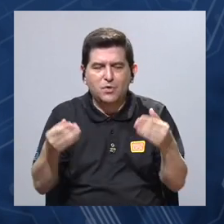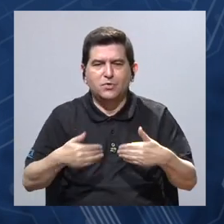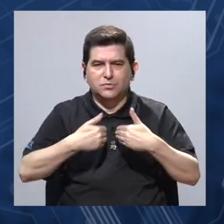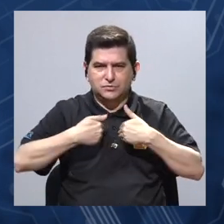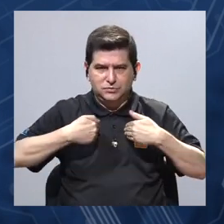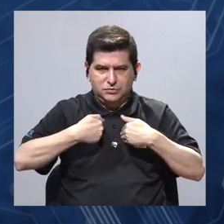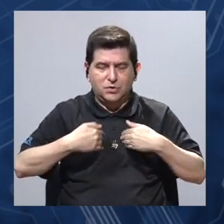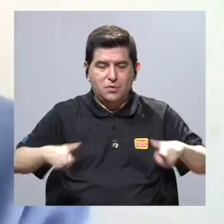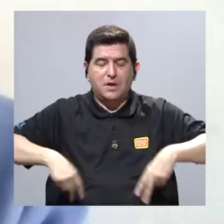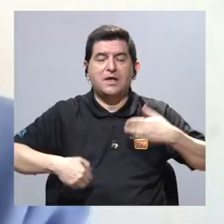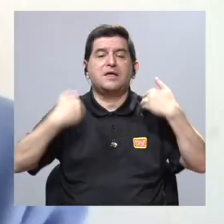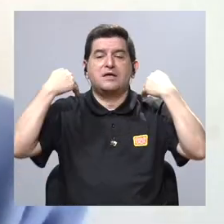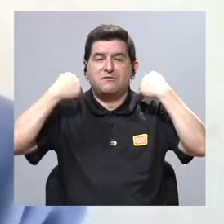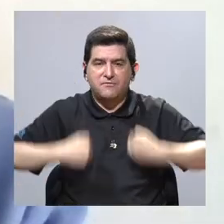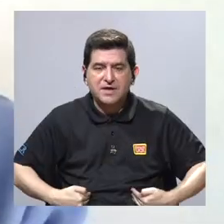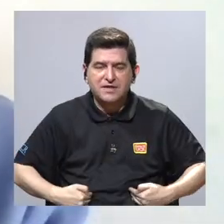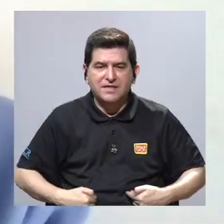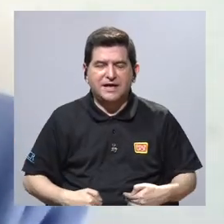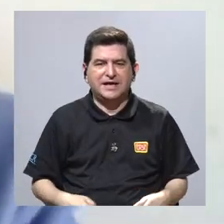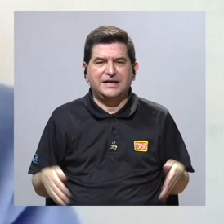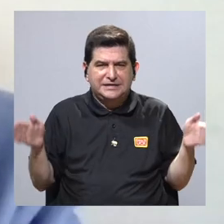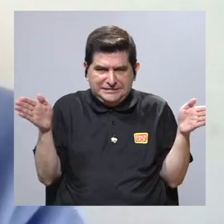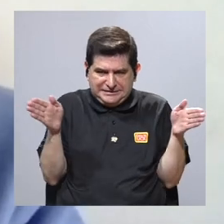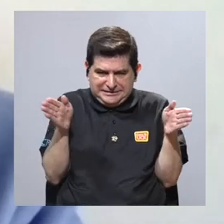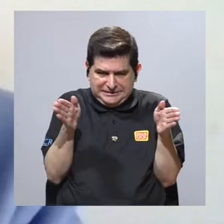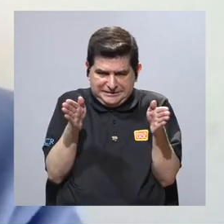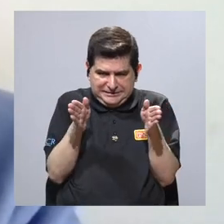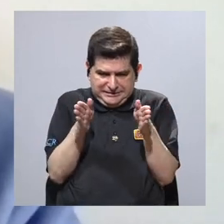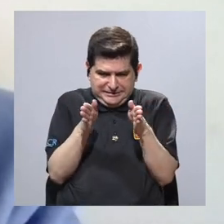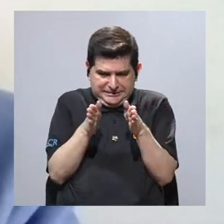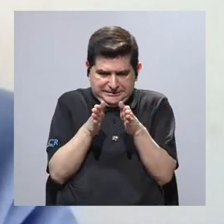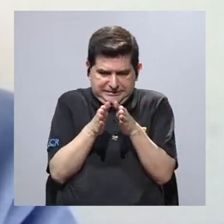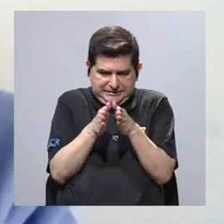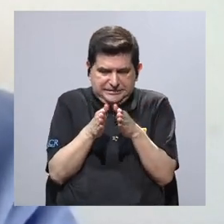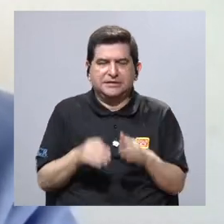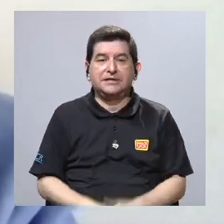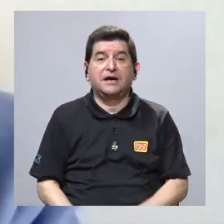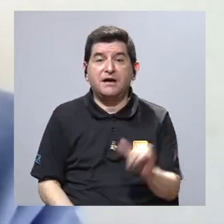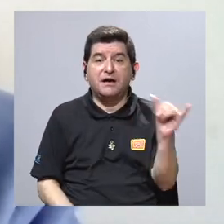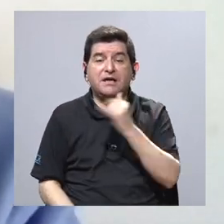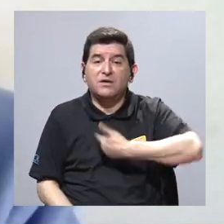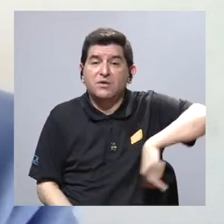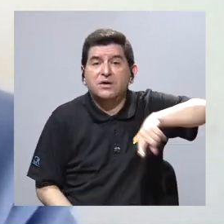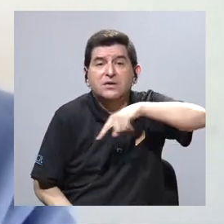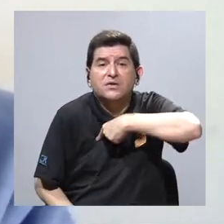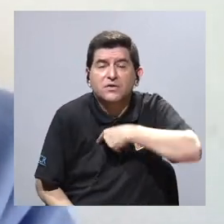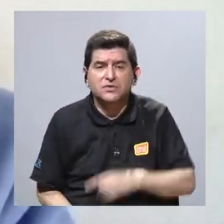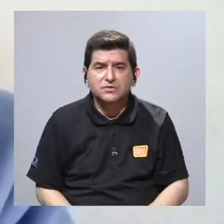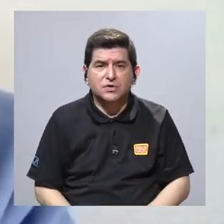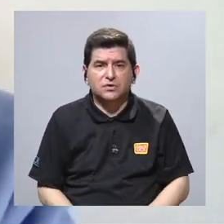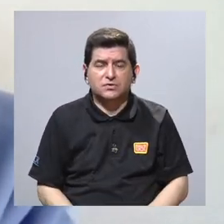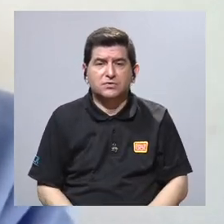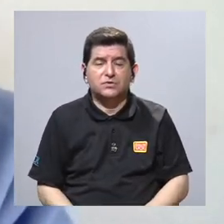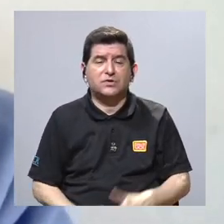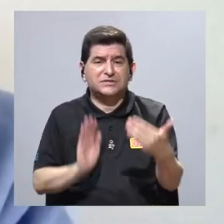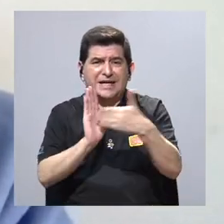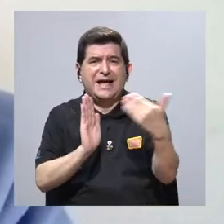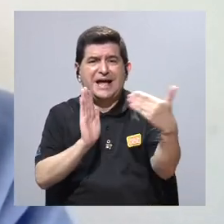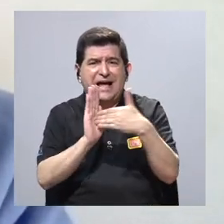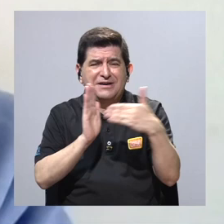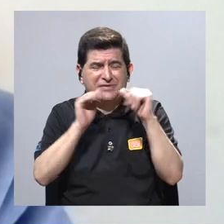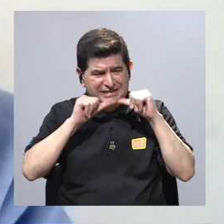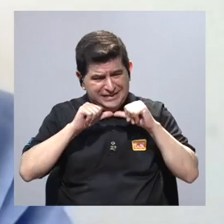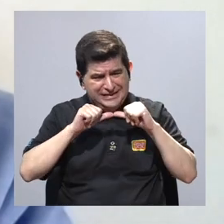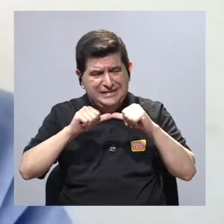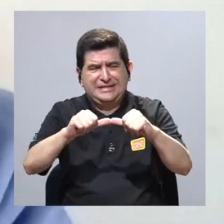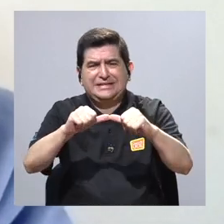y vida humana es más estrecho. Y esto nos ha hecho también incurrir en un deterioro